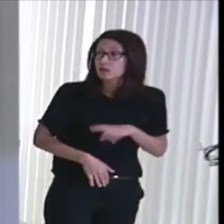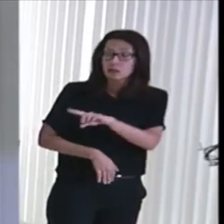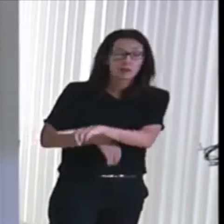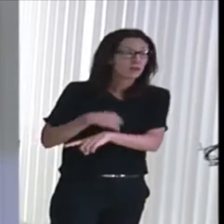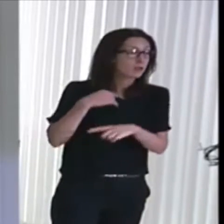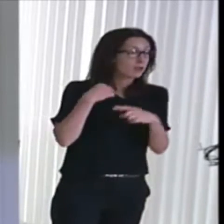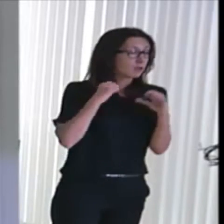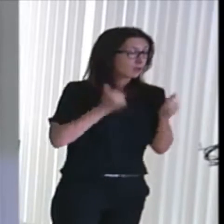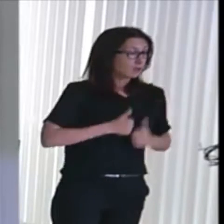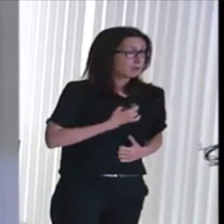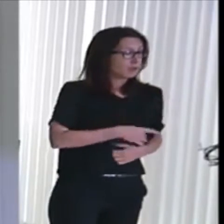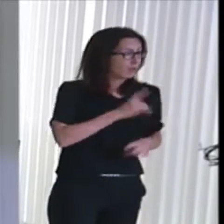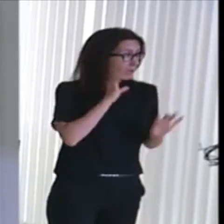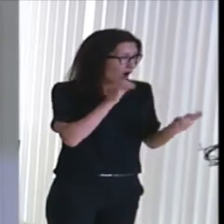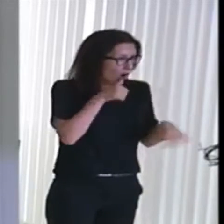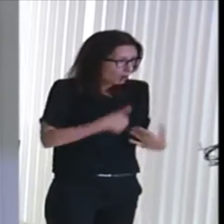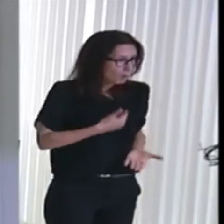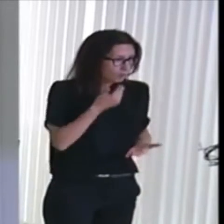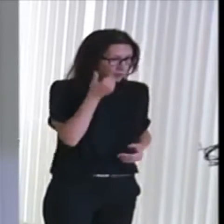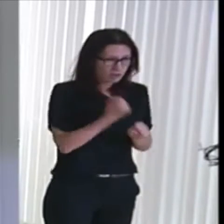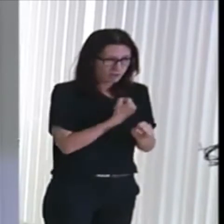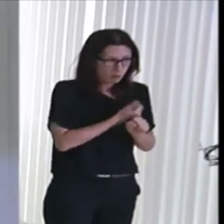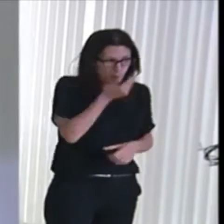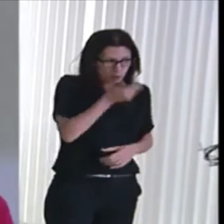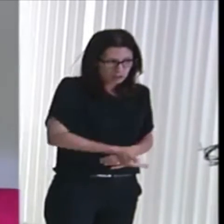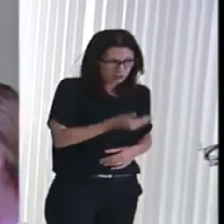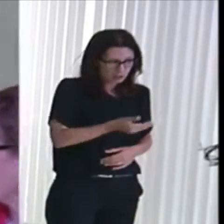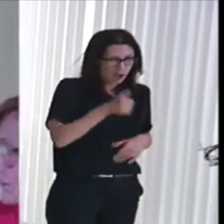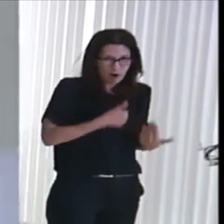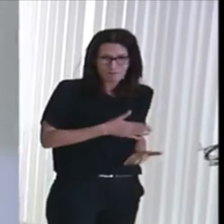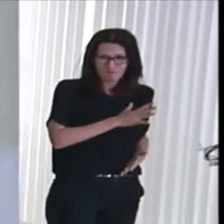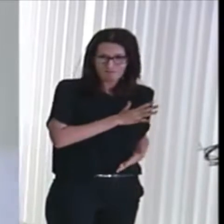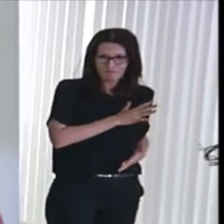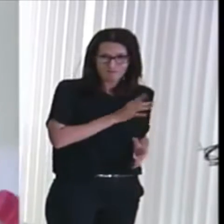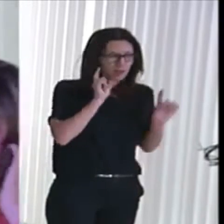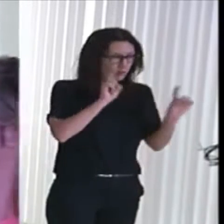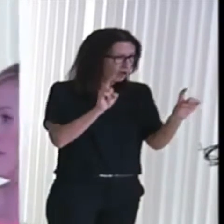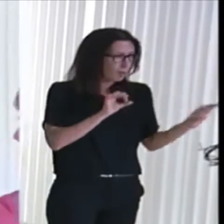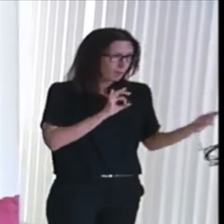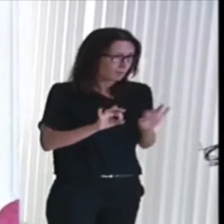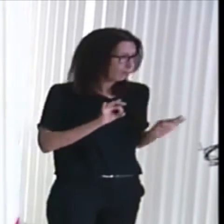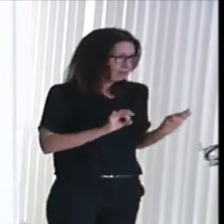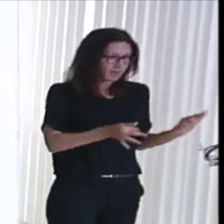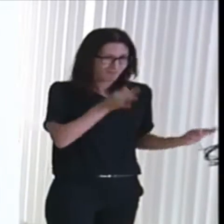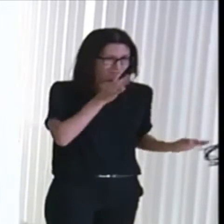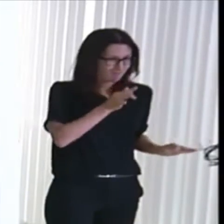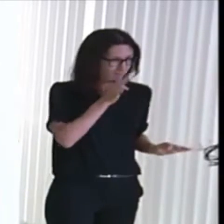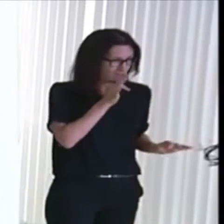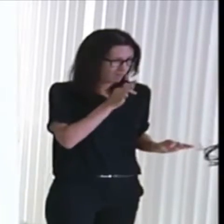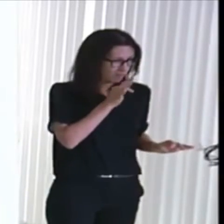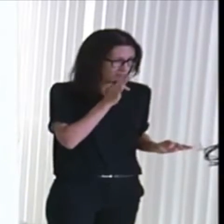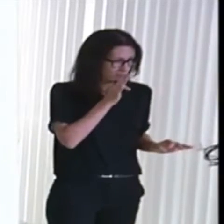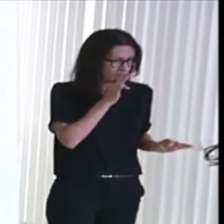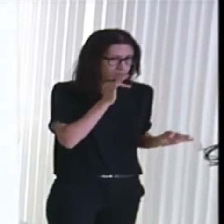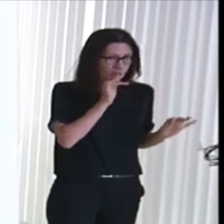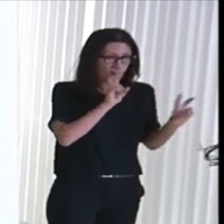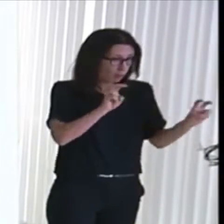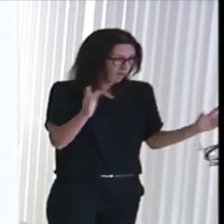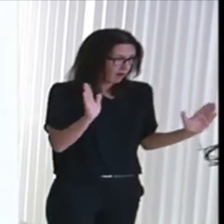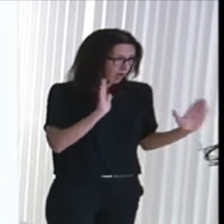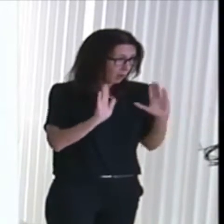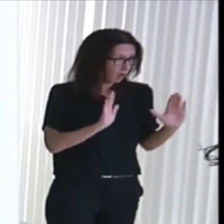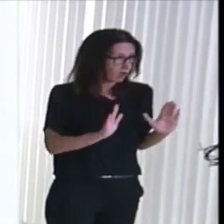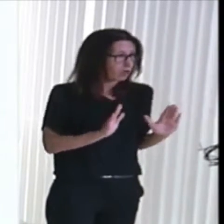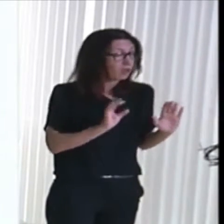muy importante, que ahora mismo la educación no está preparada para esta nueva época, ¿no? Y lo que decía es, los